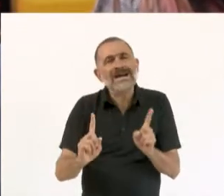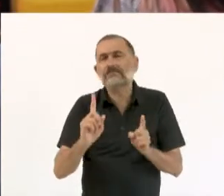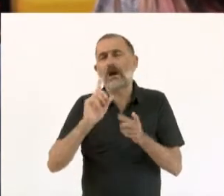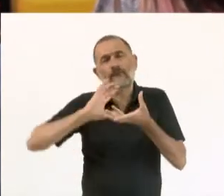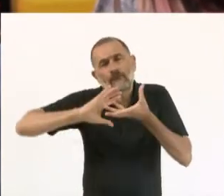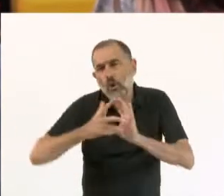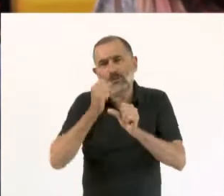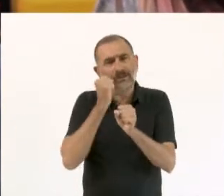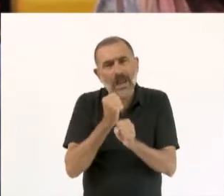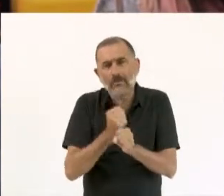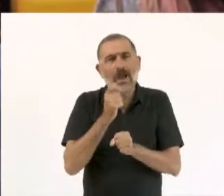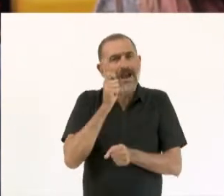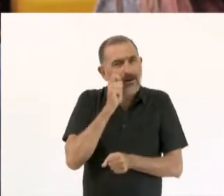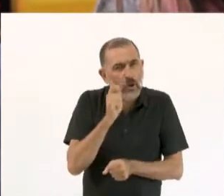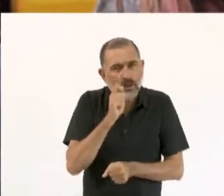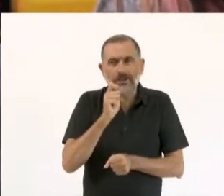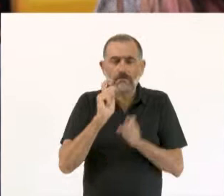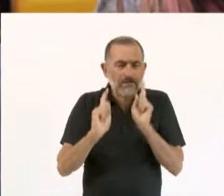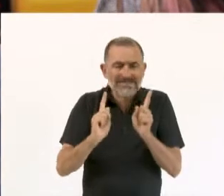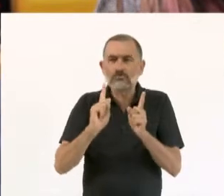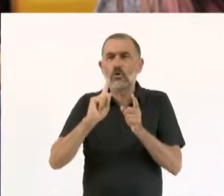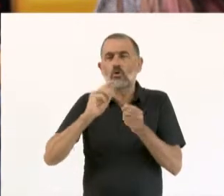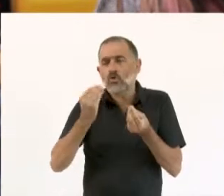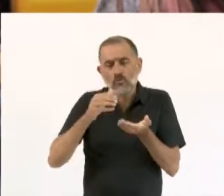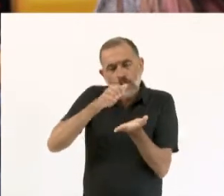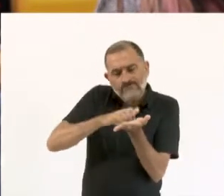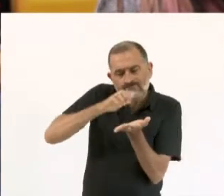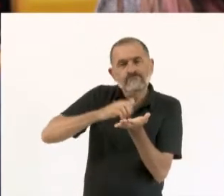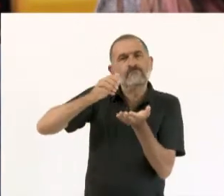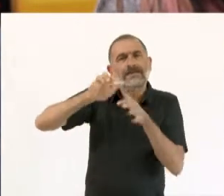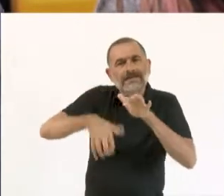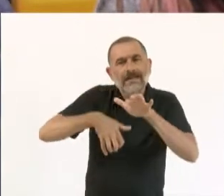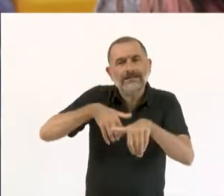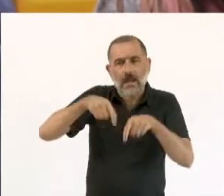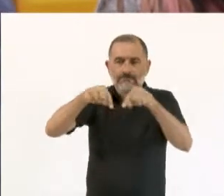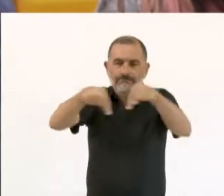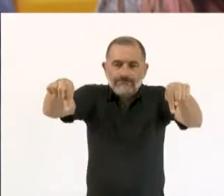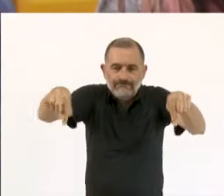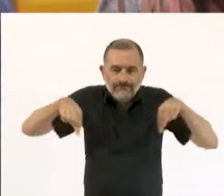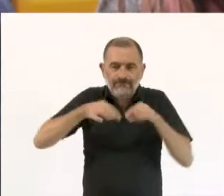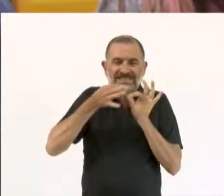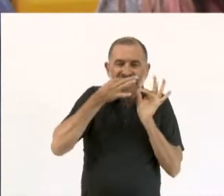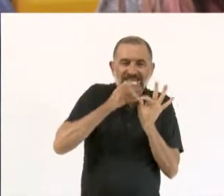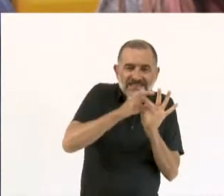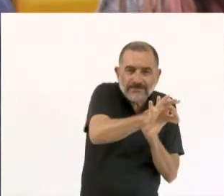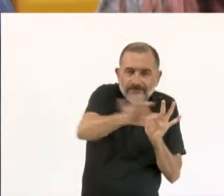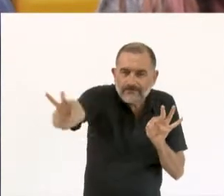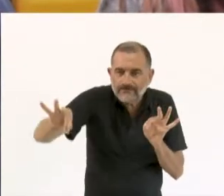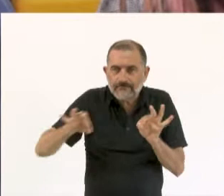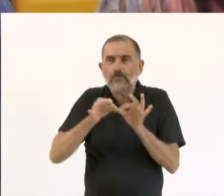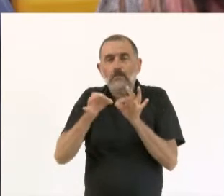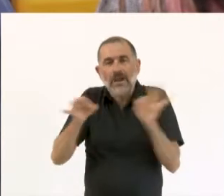métodos, se marca el lugar, se marca una cuadrícula y se empieza con un cucharín, es un trabajo muy